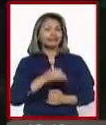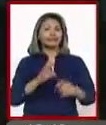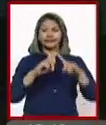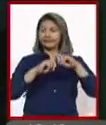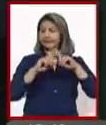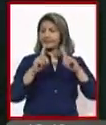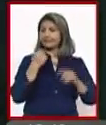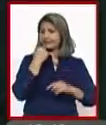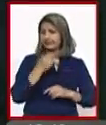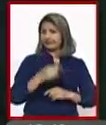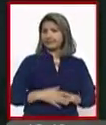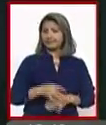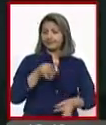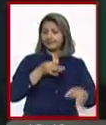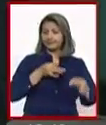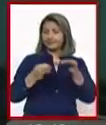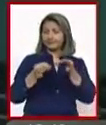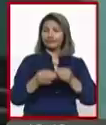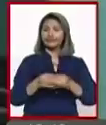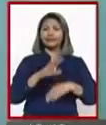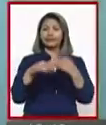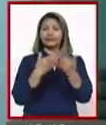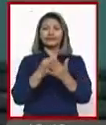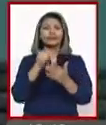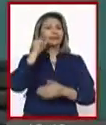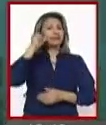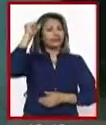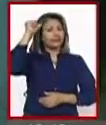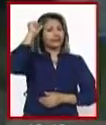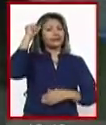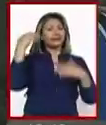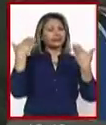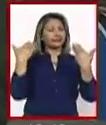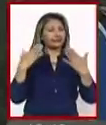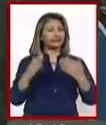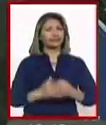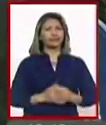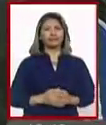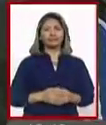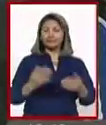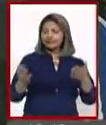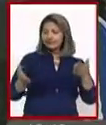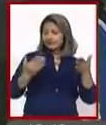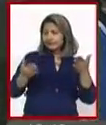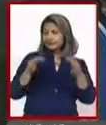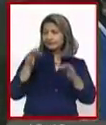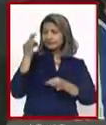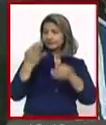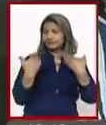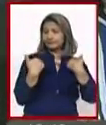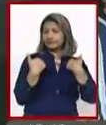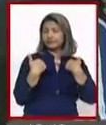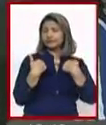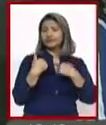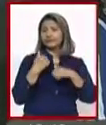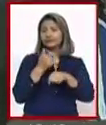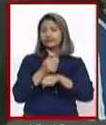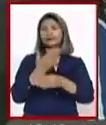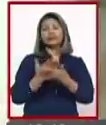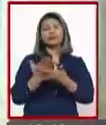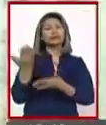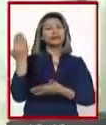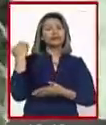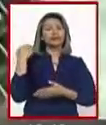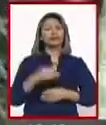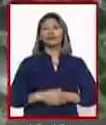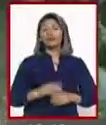sí, tenemos que tomar la declaración respectiva. Todos son mayores de edad y estamos también revisando si o no cuentan con antecedentes policiales.